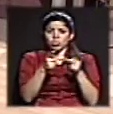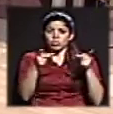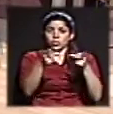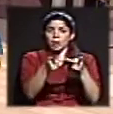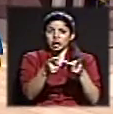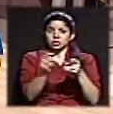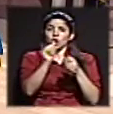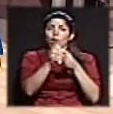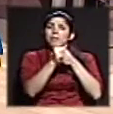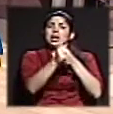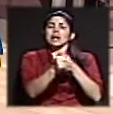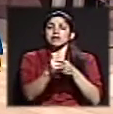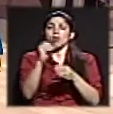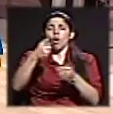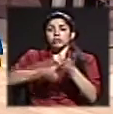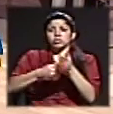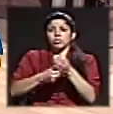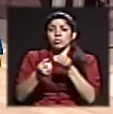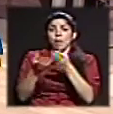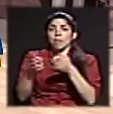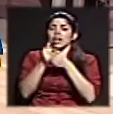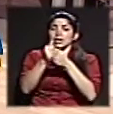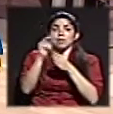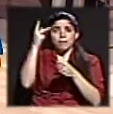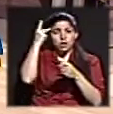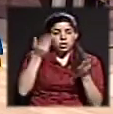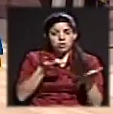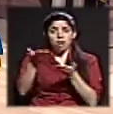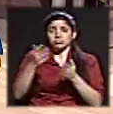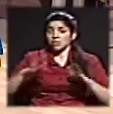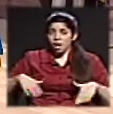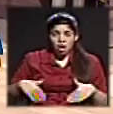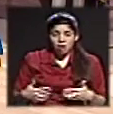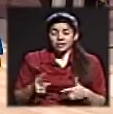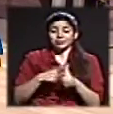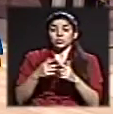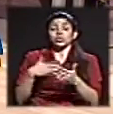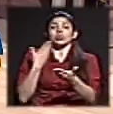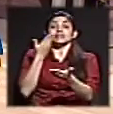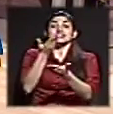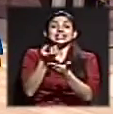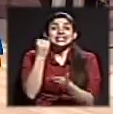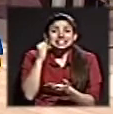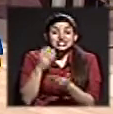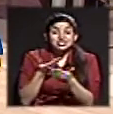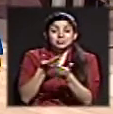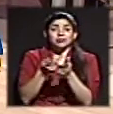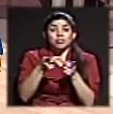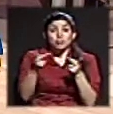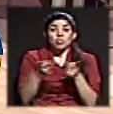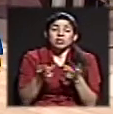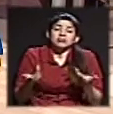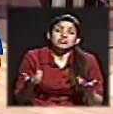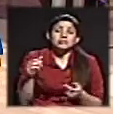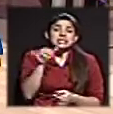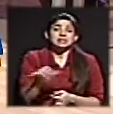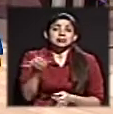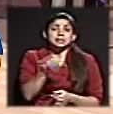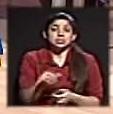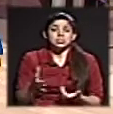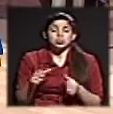lideresa en puestos de elección popular, lideresa política, a la hora de llegar precisamente a estos puestos, pues igual